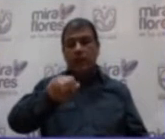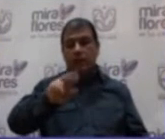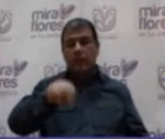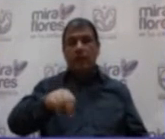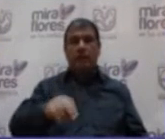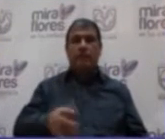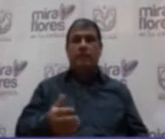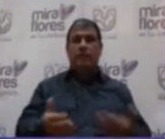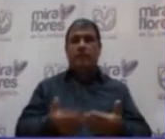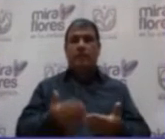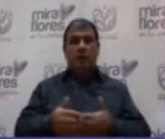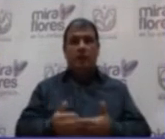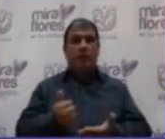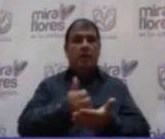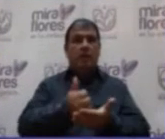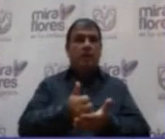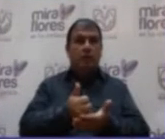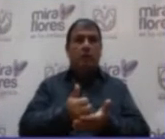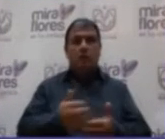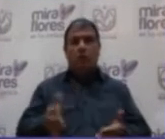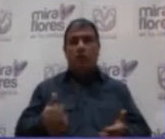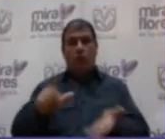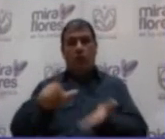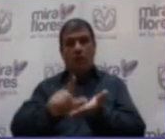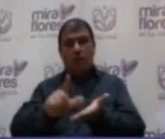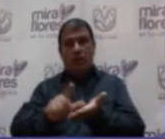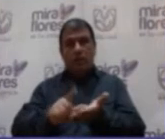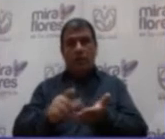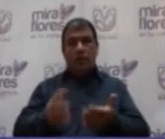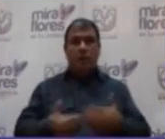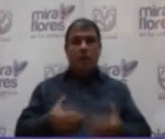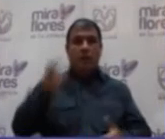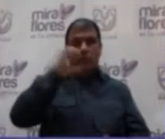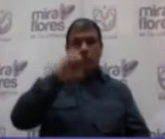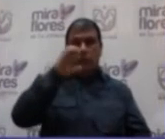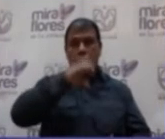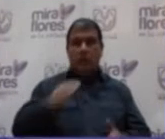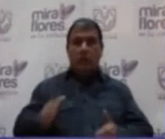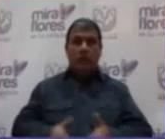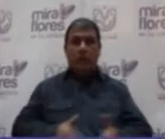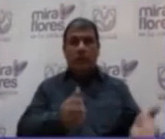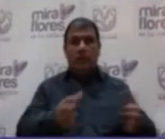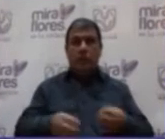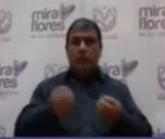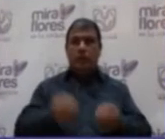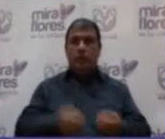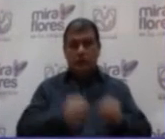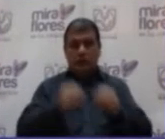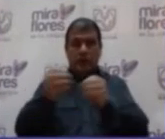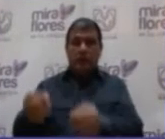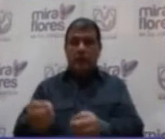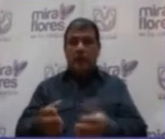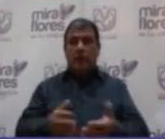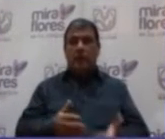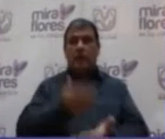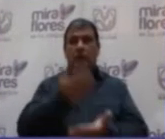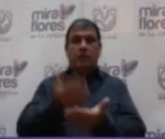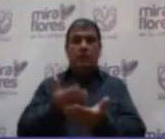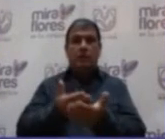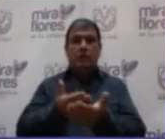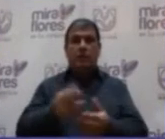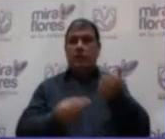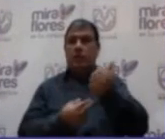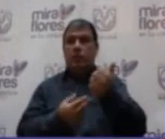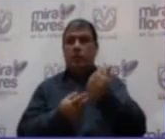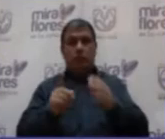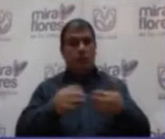siempre facilitadora de las relaciones con Lima Metropolitana, para buscar un mecanismo donde podamos trasladar esta situación si el regidor no tiene